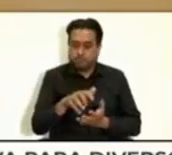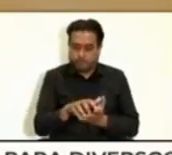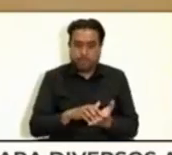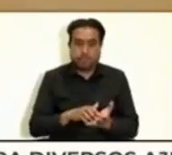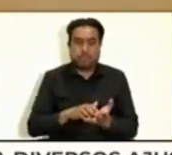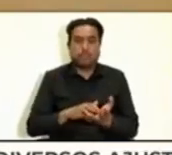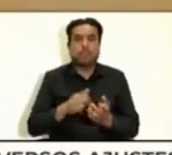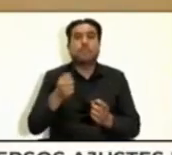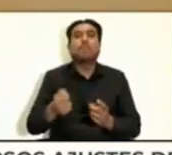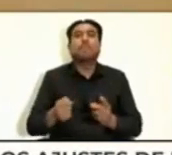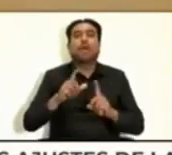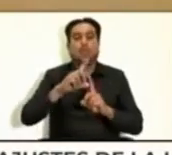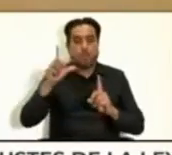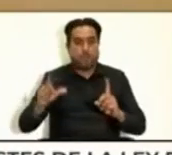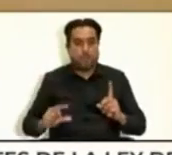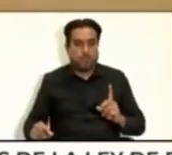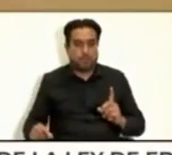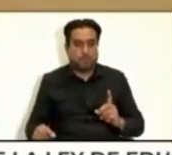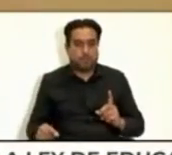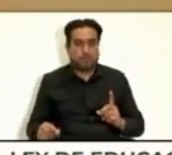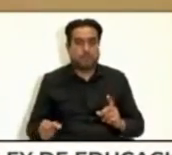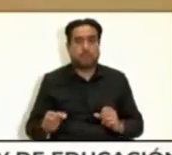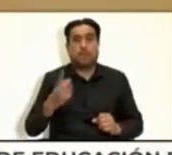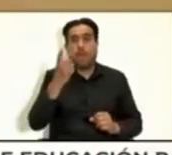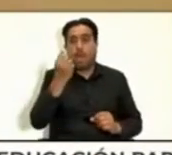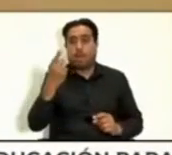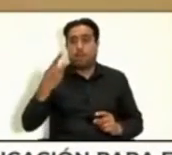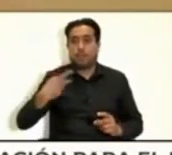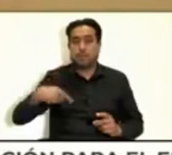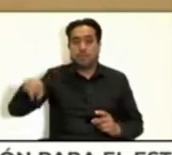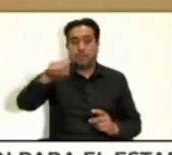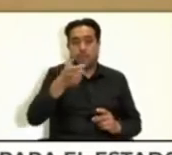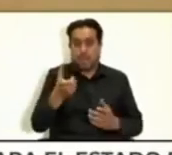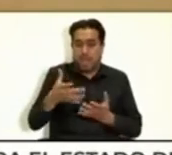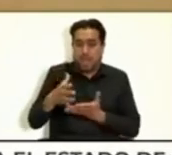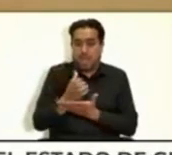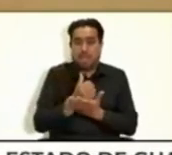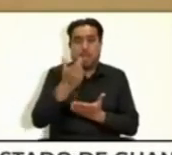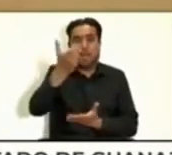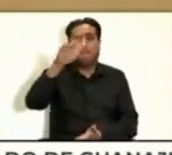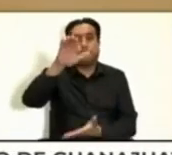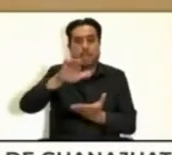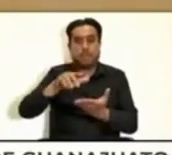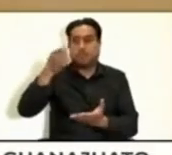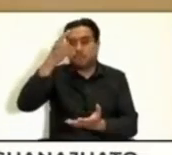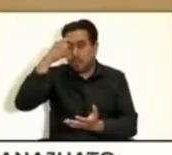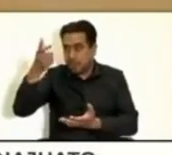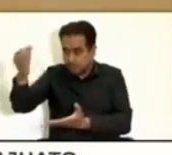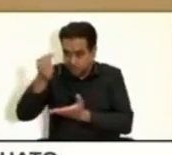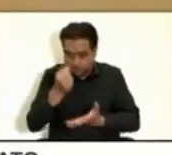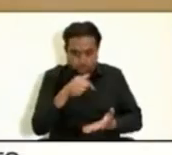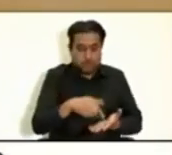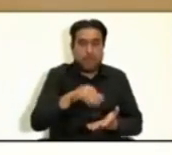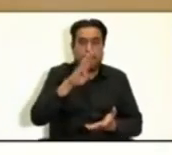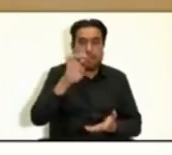quitando únicamente los privilegios a los altos funcionarios y esto permite abonar a financiar esta beca